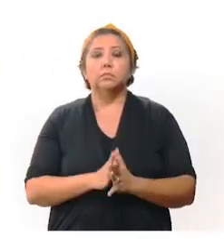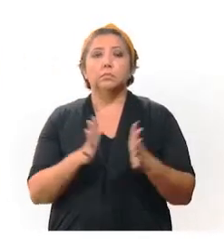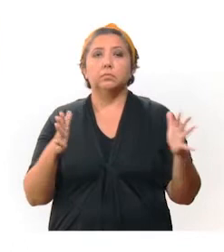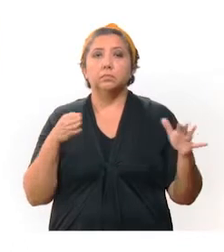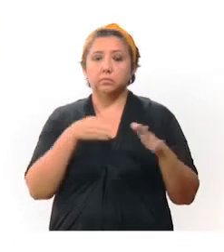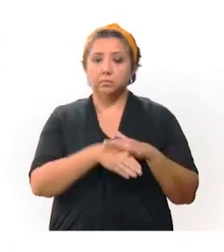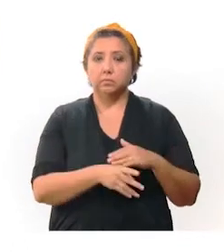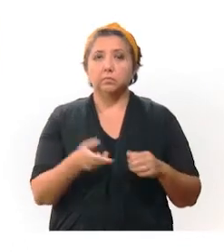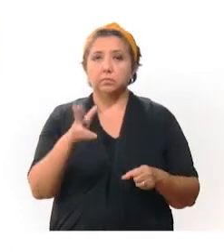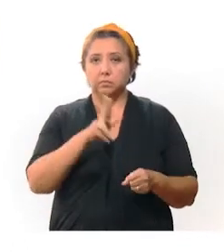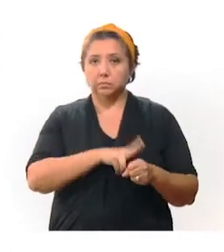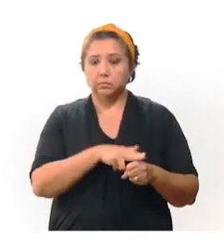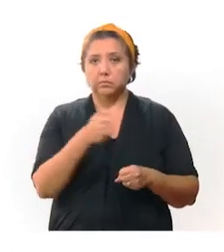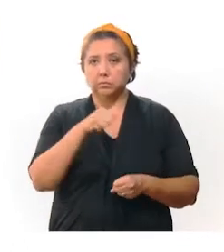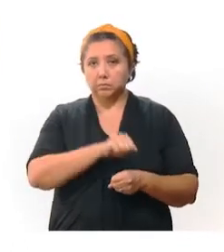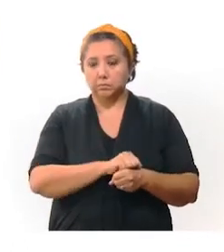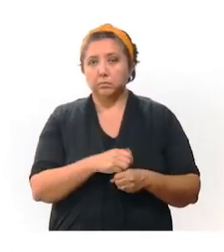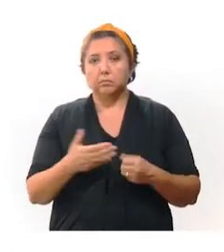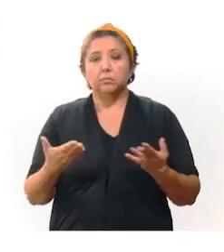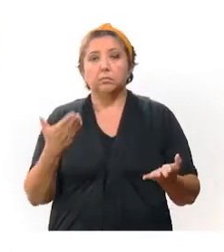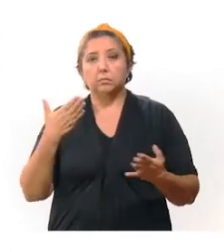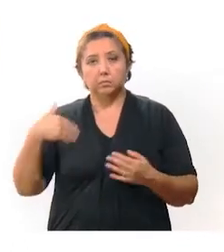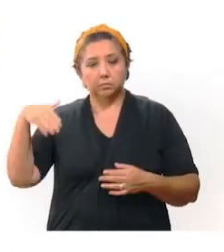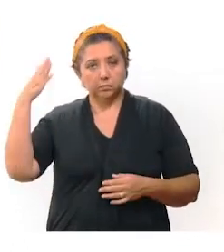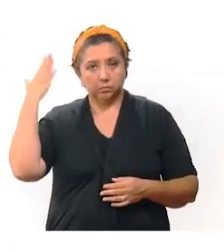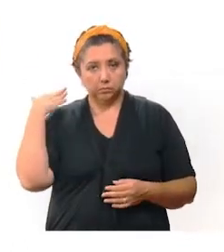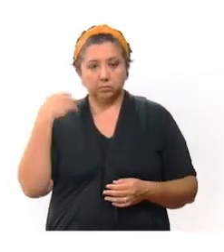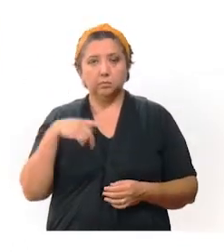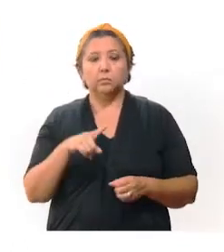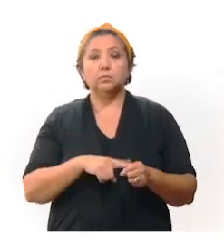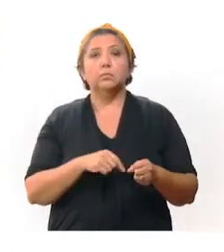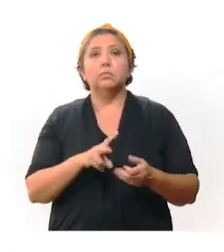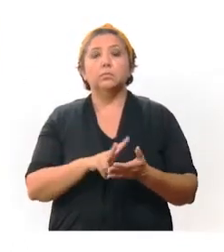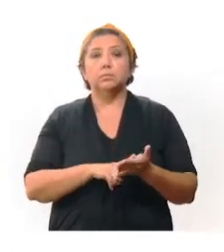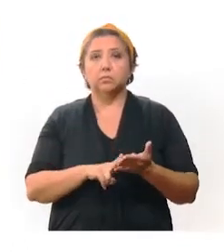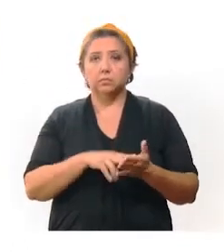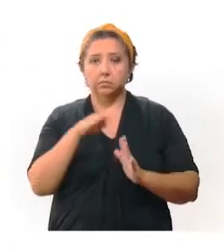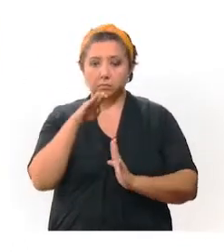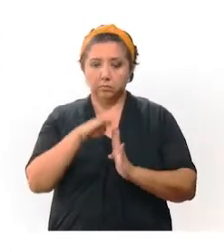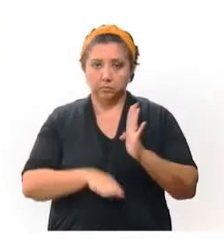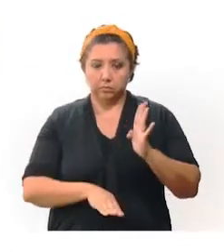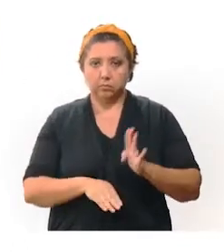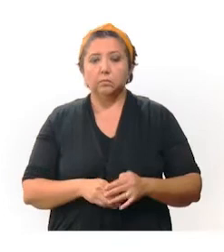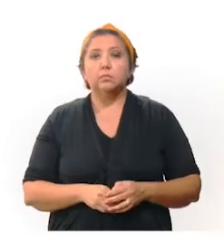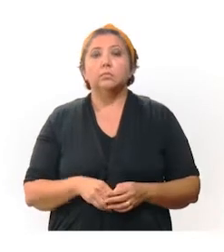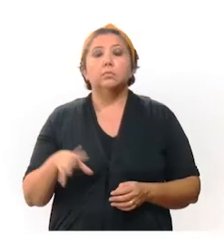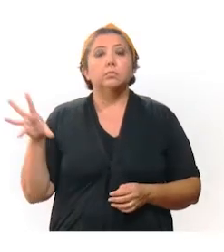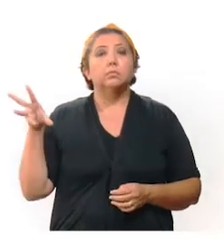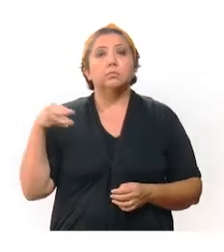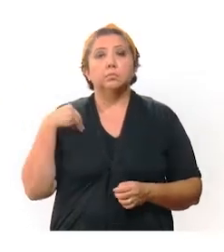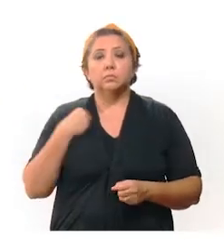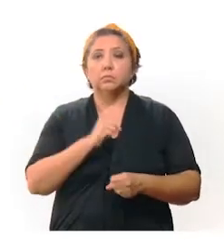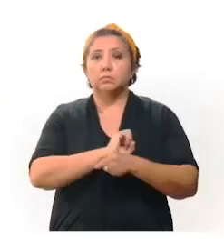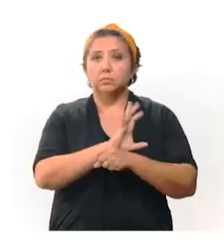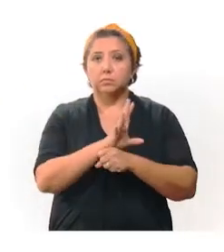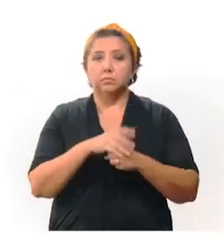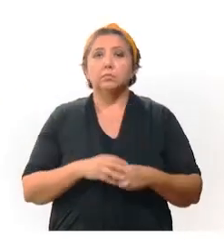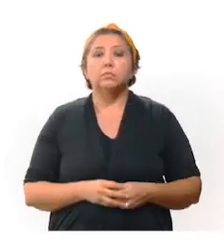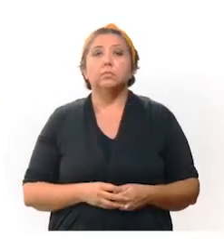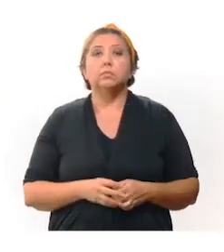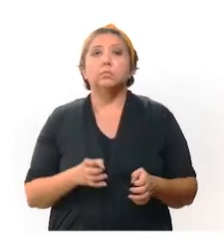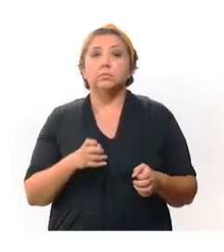incremento en admisiones hospitalarias de la semana con respecto a la anterior está en color verde y en descenso. El ritmo de contagiosidad del